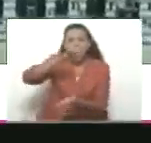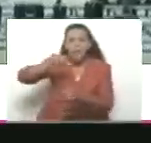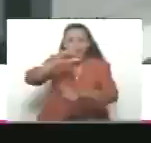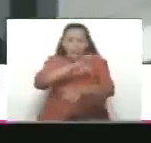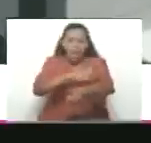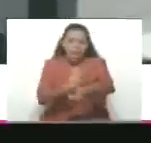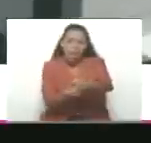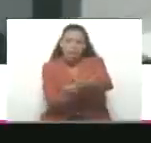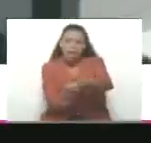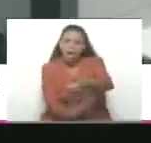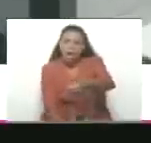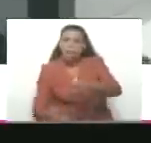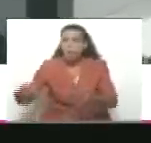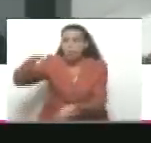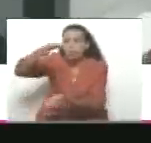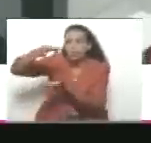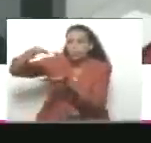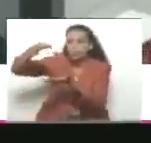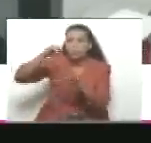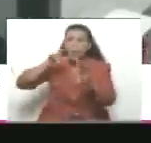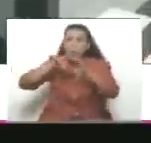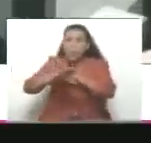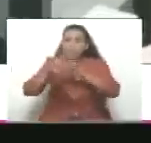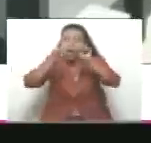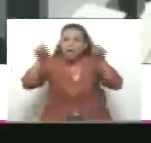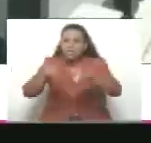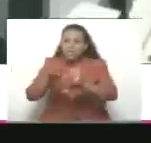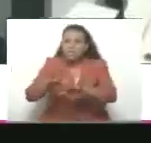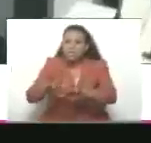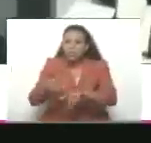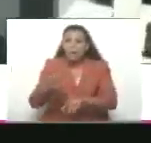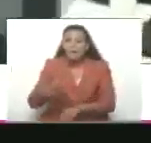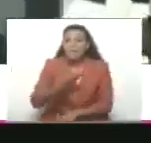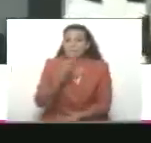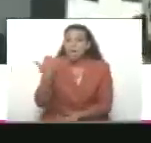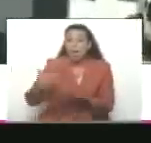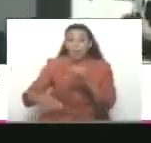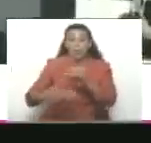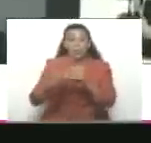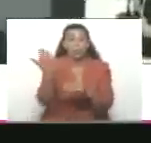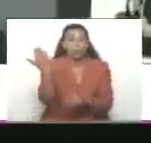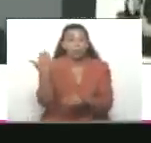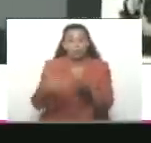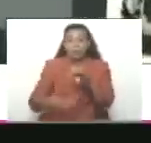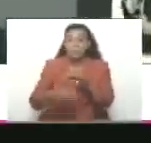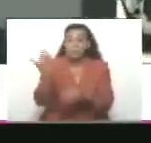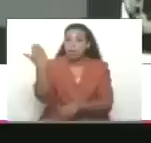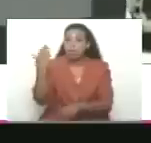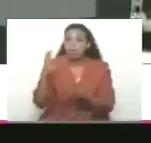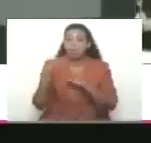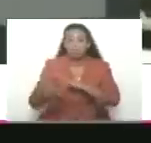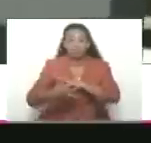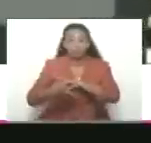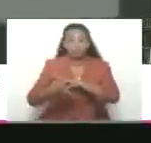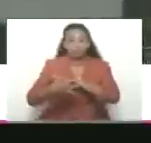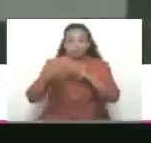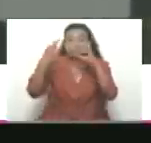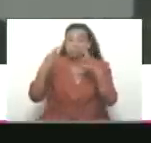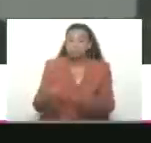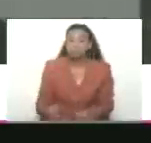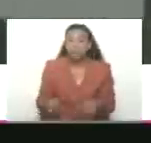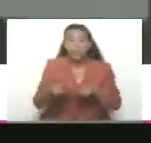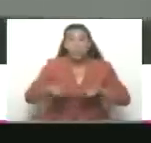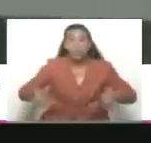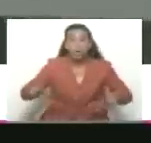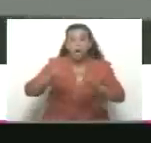través de redes y queden guardados en un sistema creo que es uno de los más modernos hospitales que que hemos tenido la oportunidad de nosotros